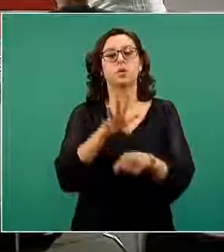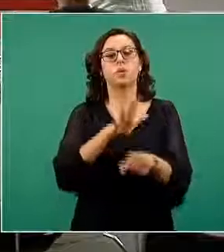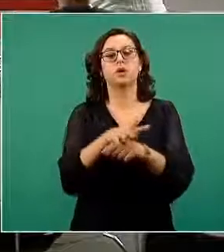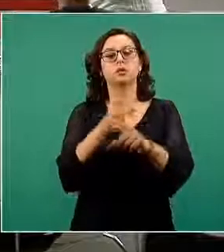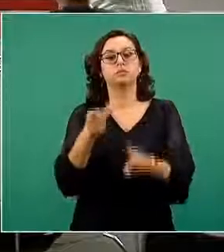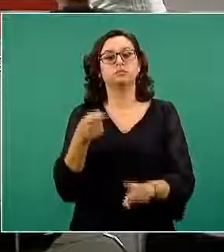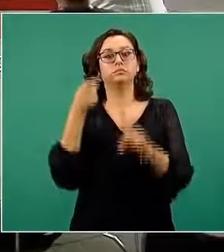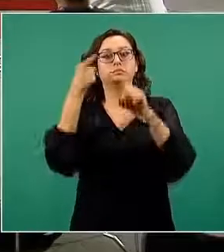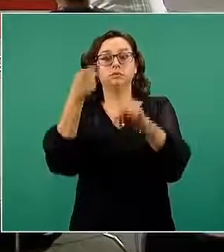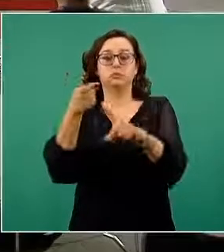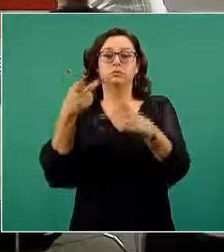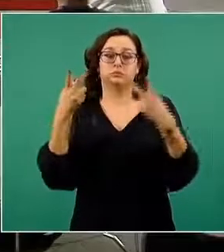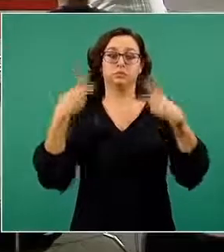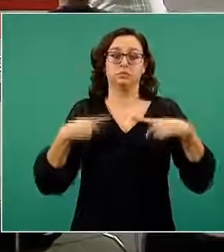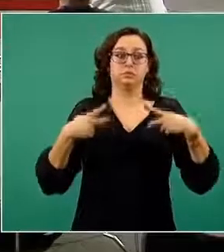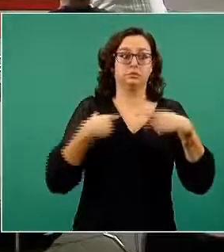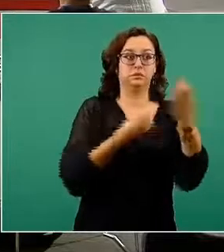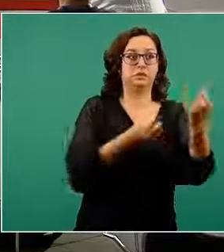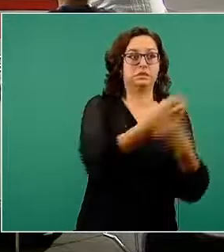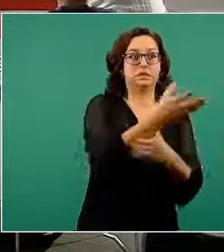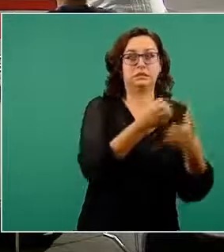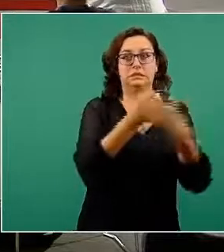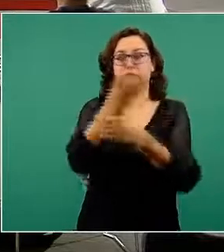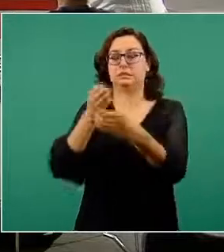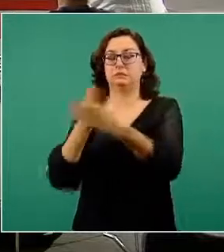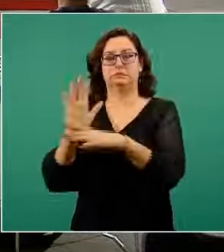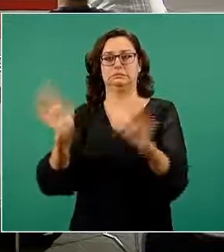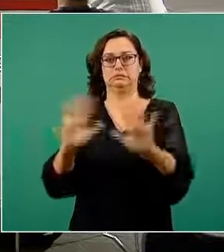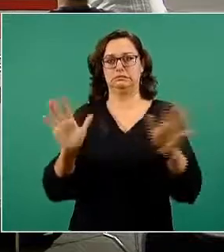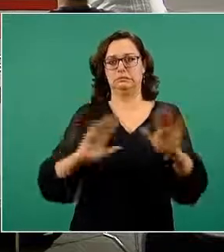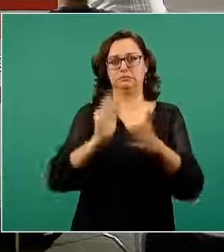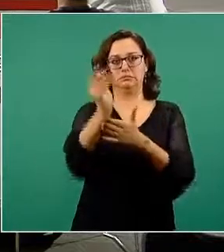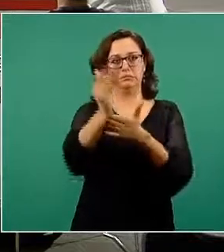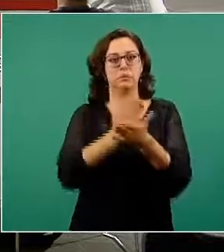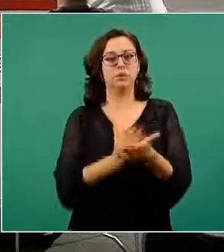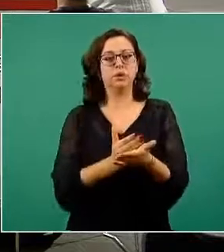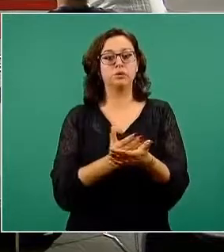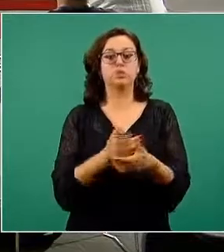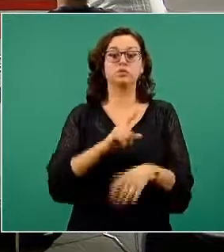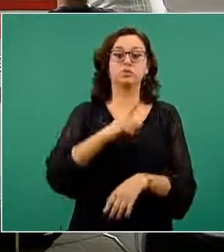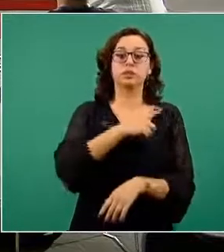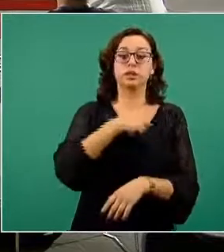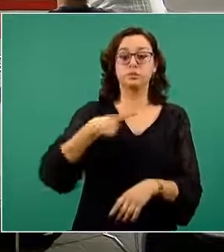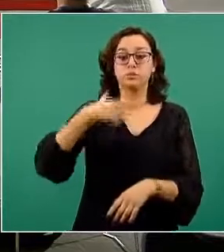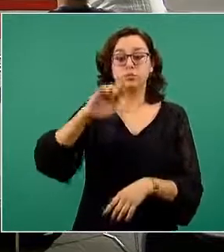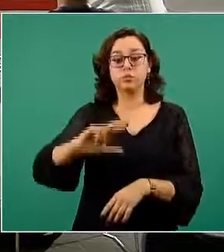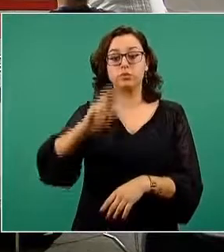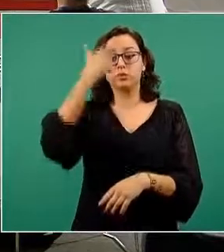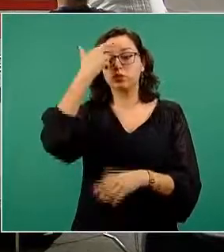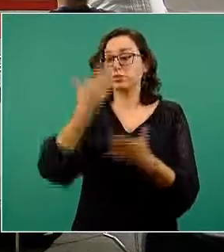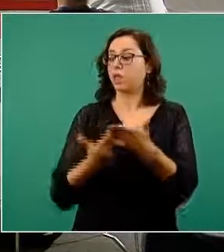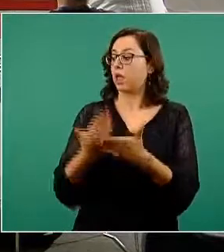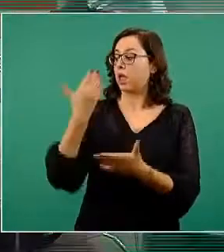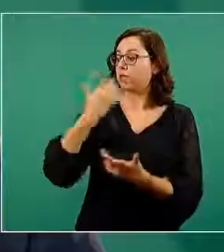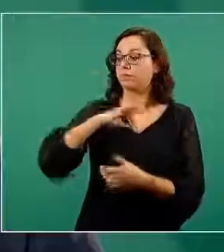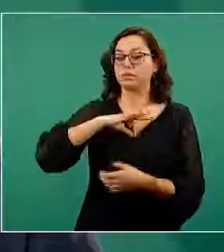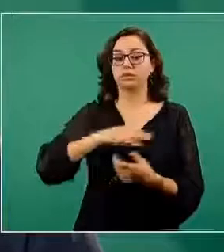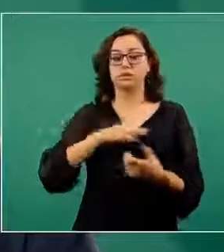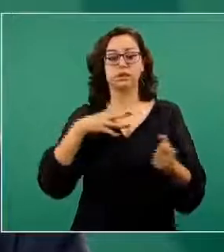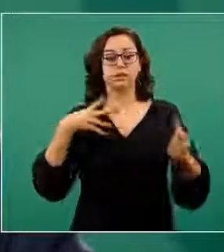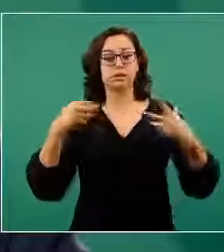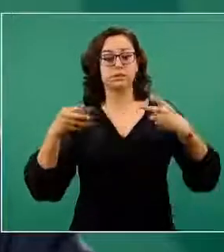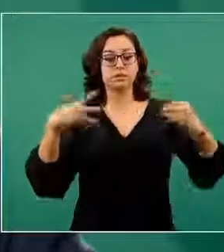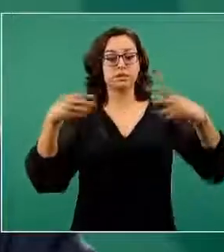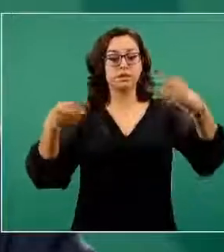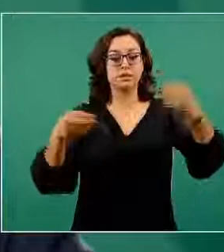espacio público. Recuerden cómo empezó la epidemia, la importancia de suspender la mayor cantidad de actividades